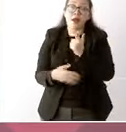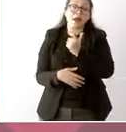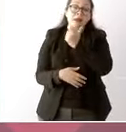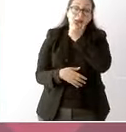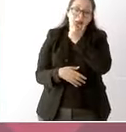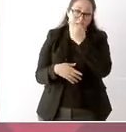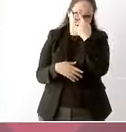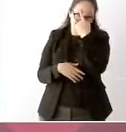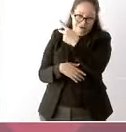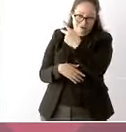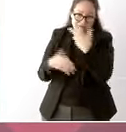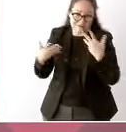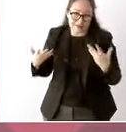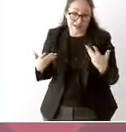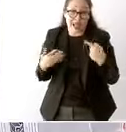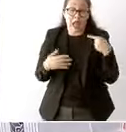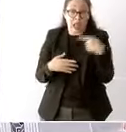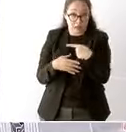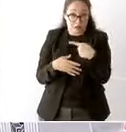remunerado porque